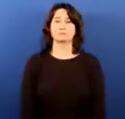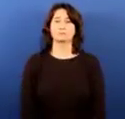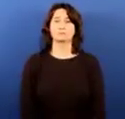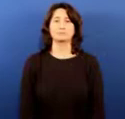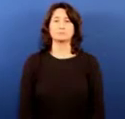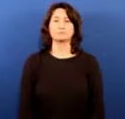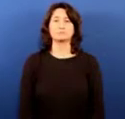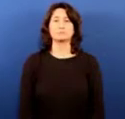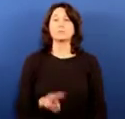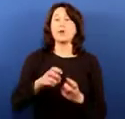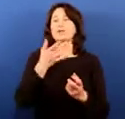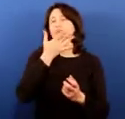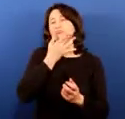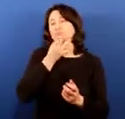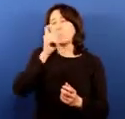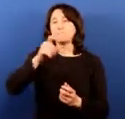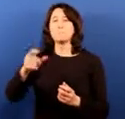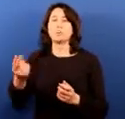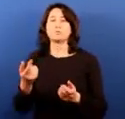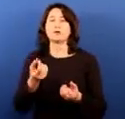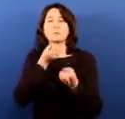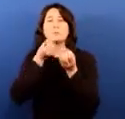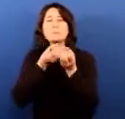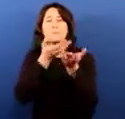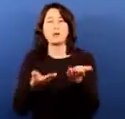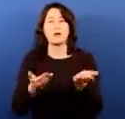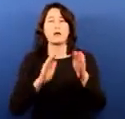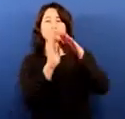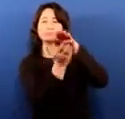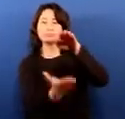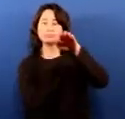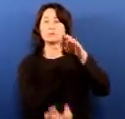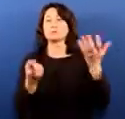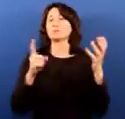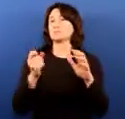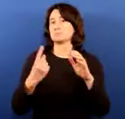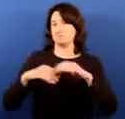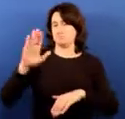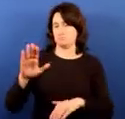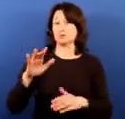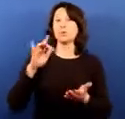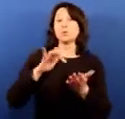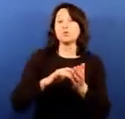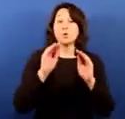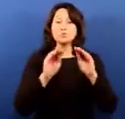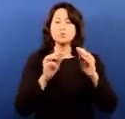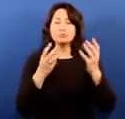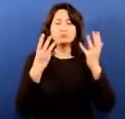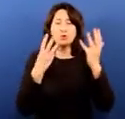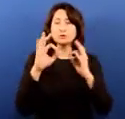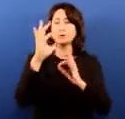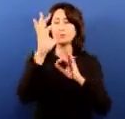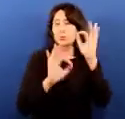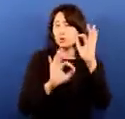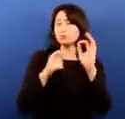web, con más de 40.000 propuestas elaboradas; servicio tradicional de declaraciones manuales, consulta de datos fiscales y